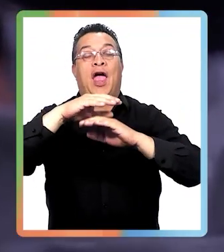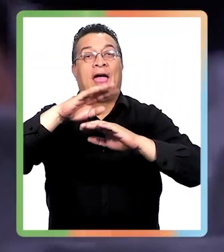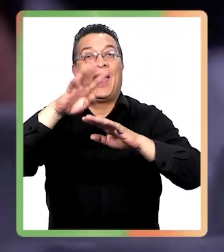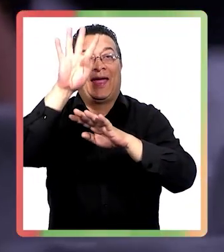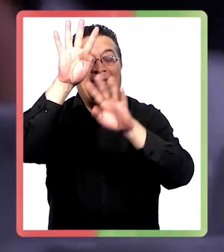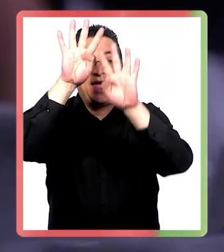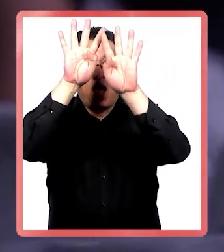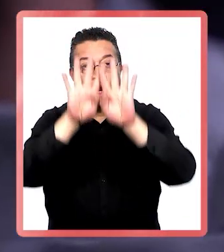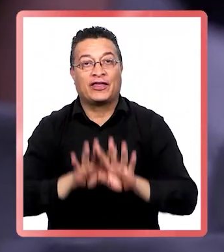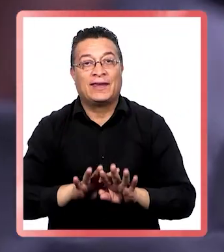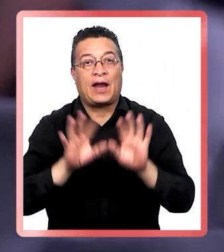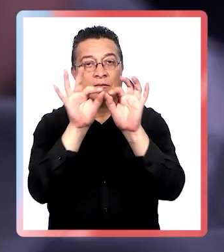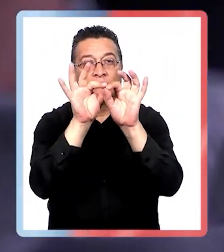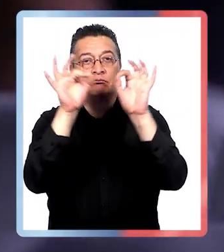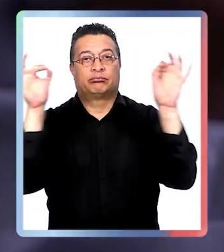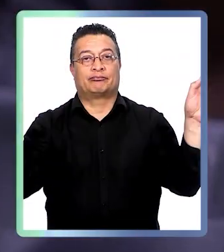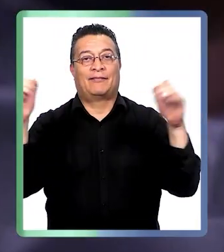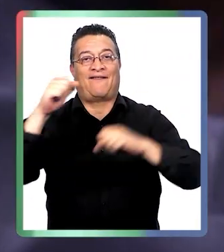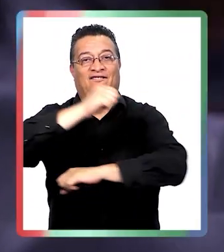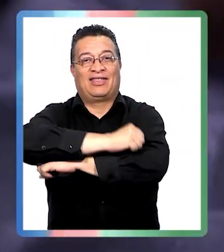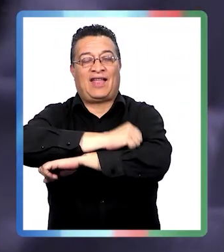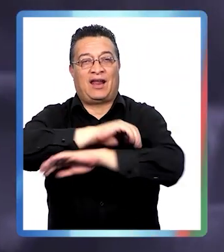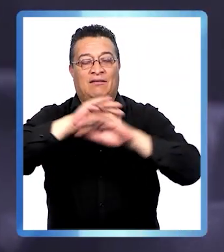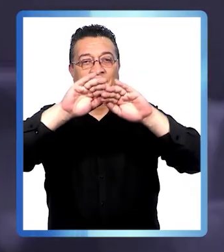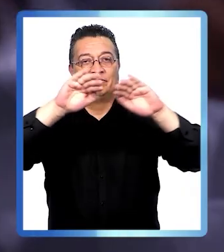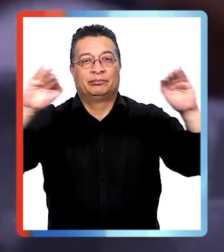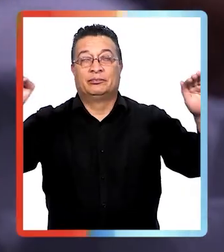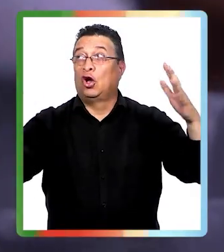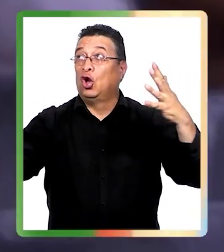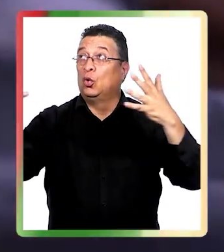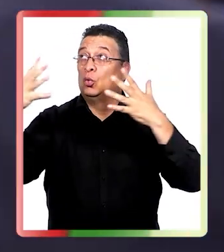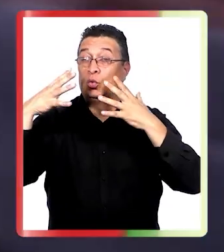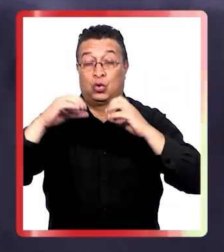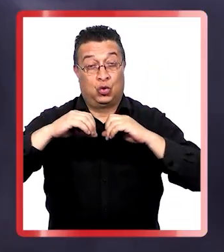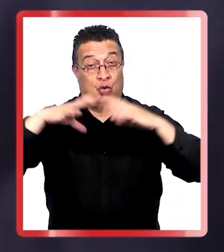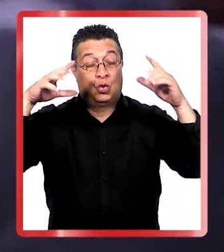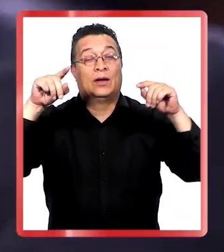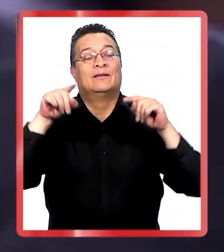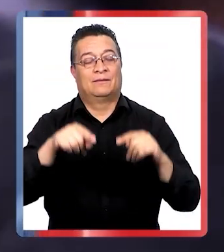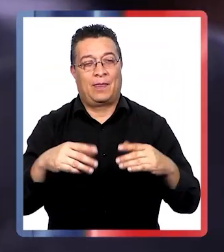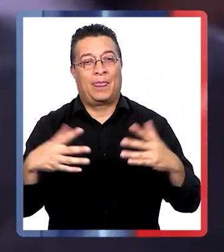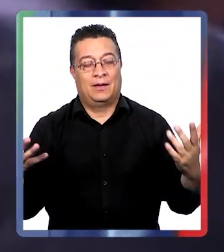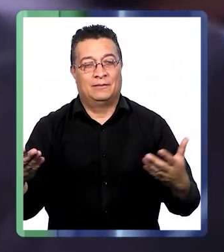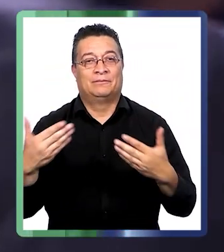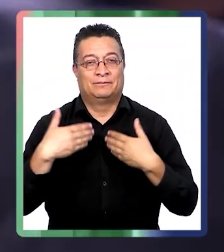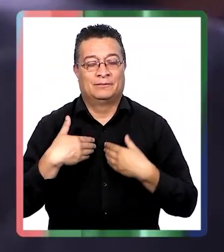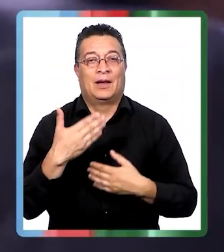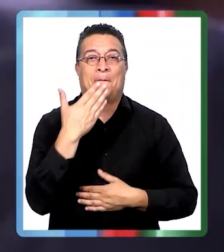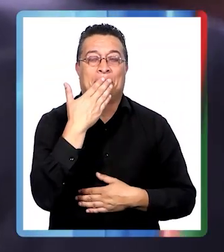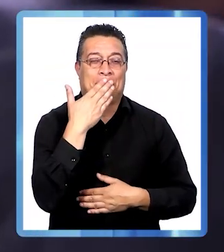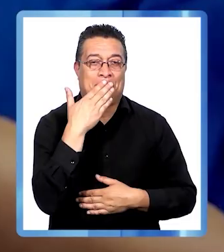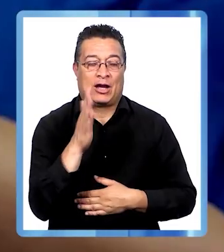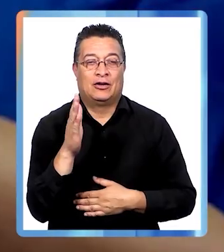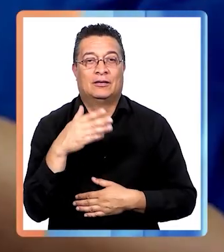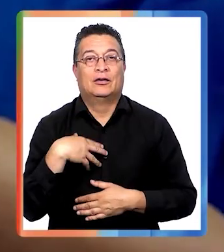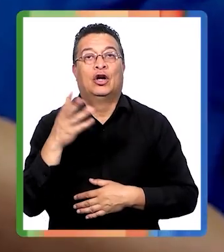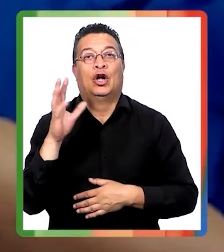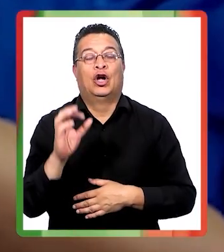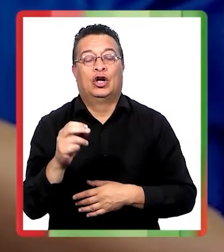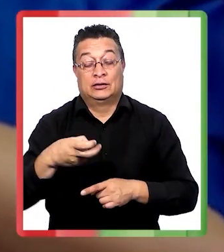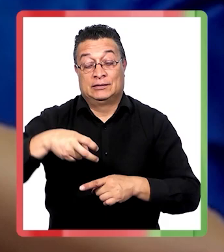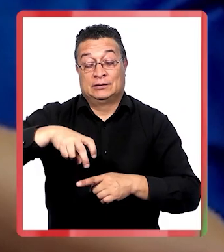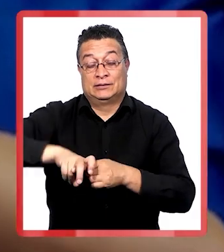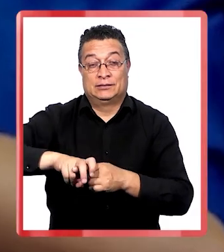abrir las cortinas. Eso es algo más o menos súper práctico que podemos hacer Dentro de lo posible, siempre va a ser mejor, por